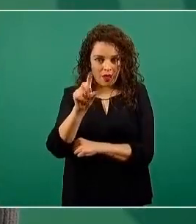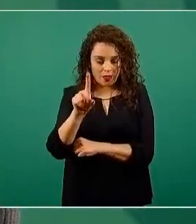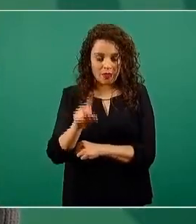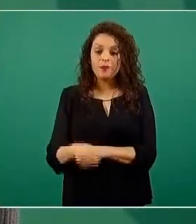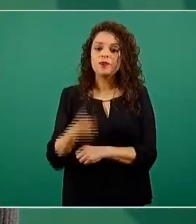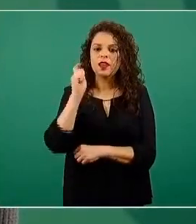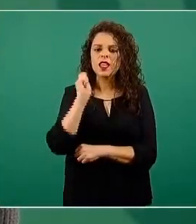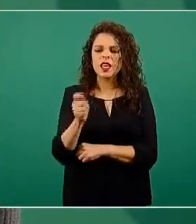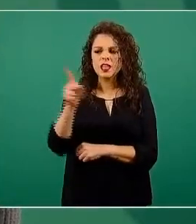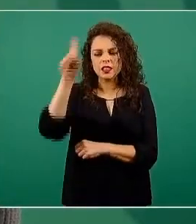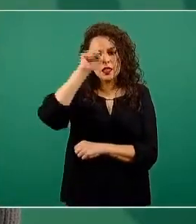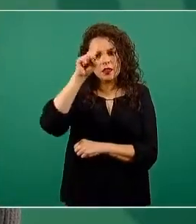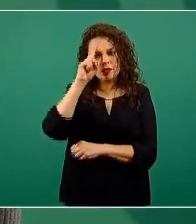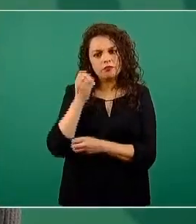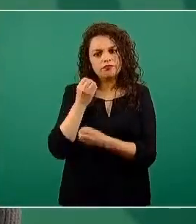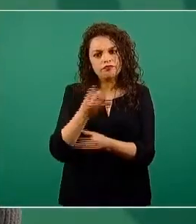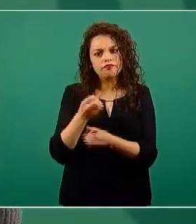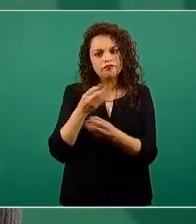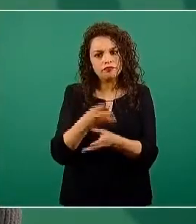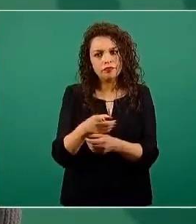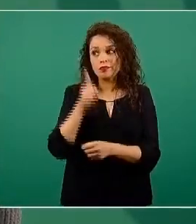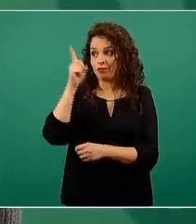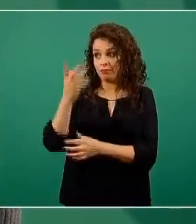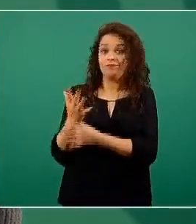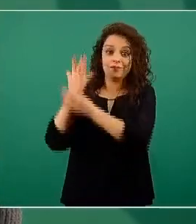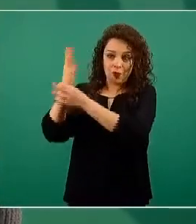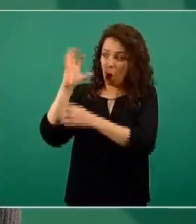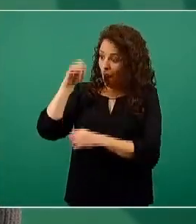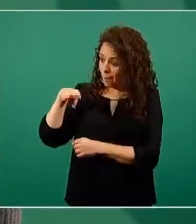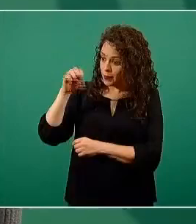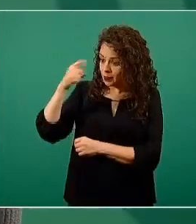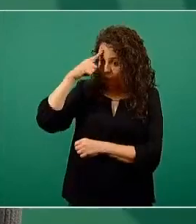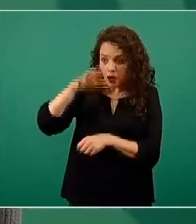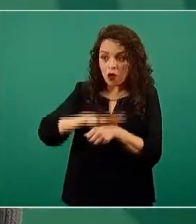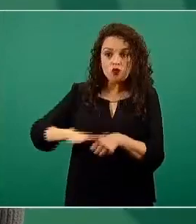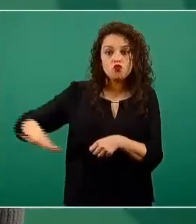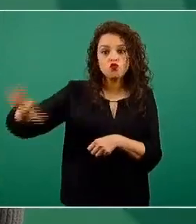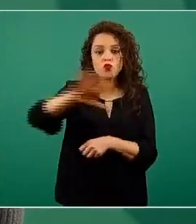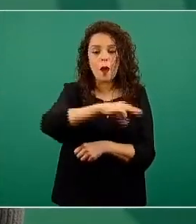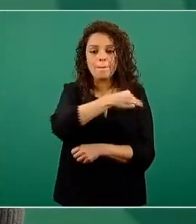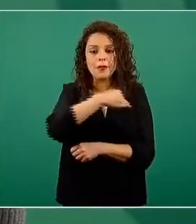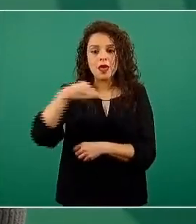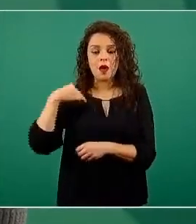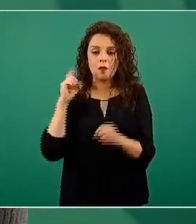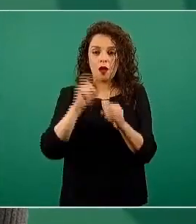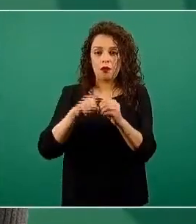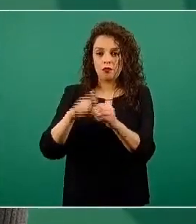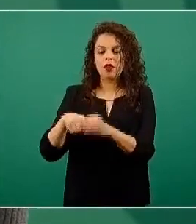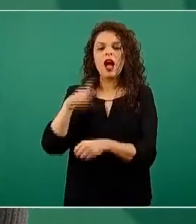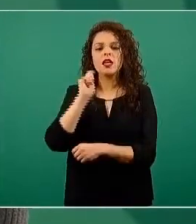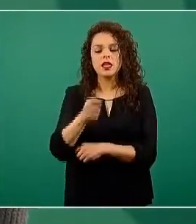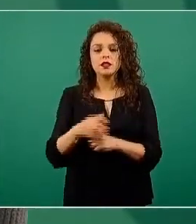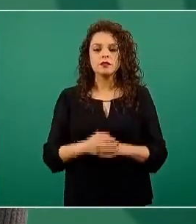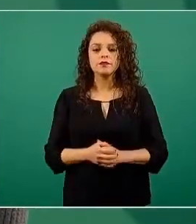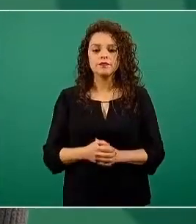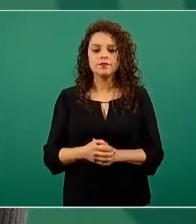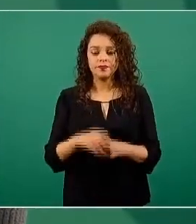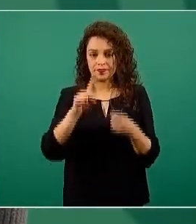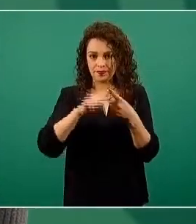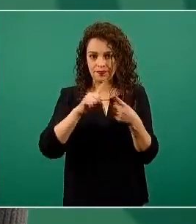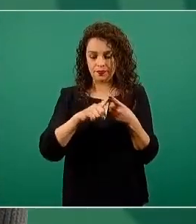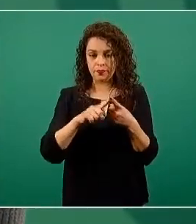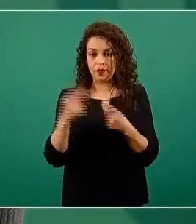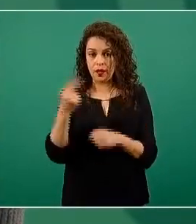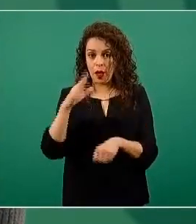recomendaciones que hizo precisamente la Organización Mundial de la Salud a todos sus estados miembros fue a incrementar uno, la